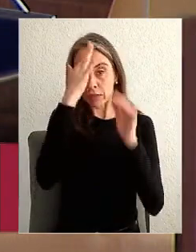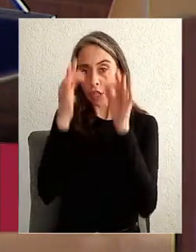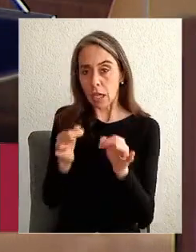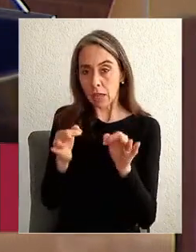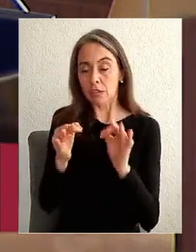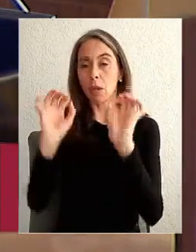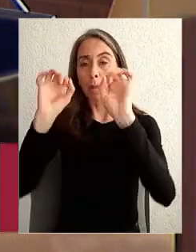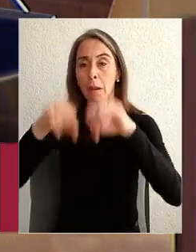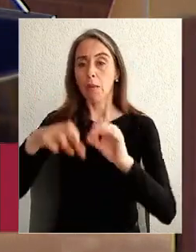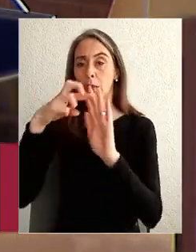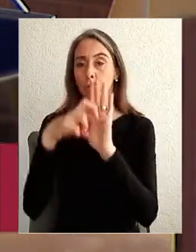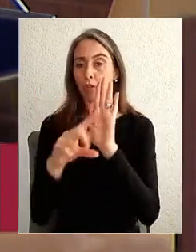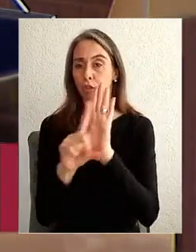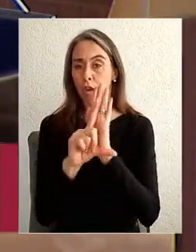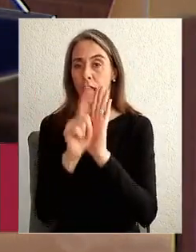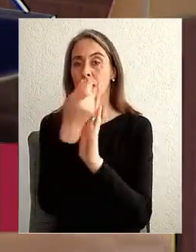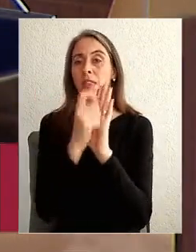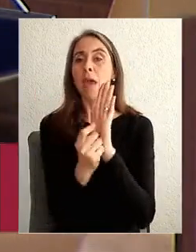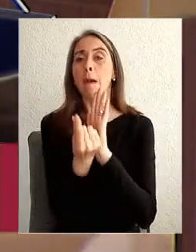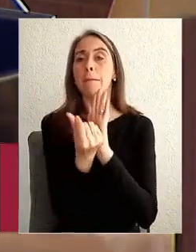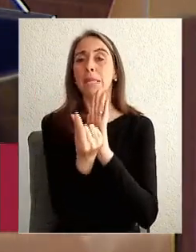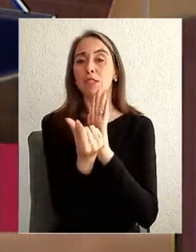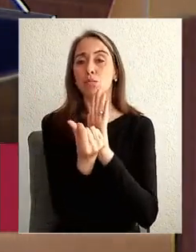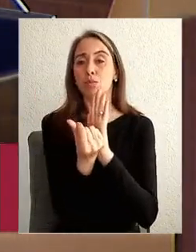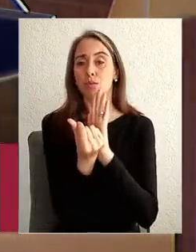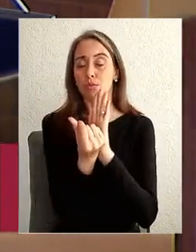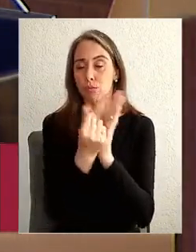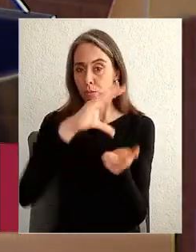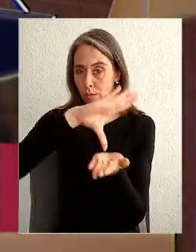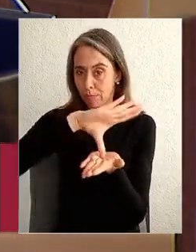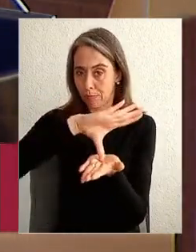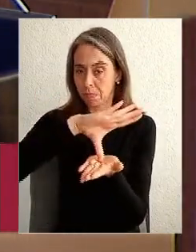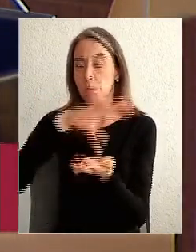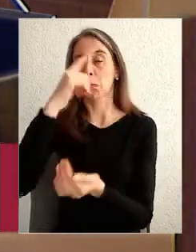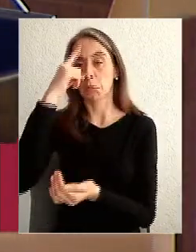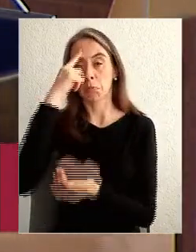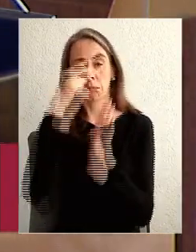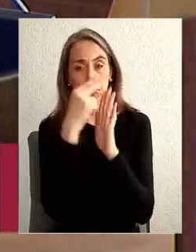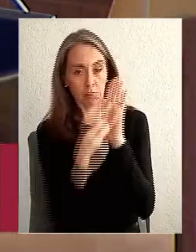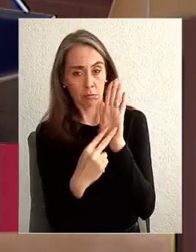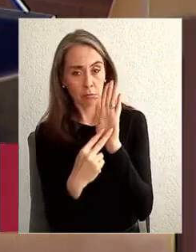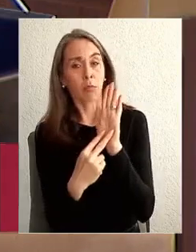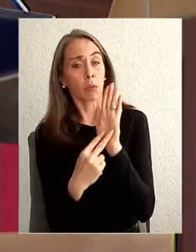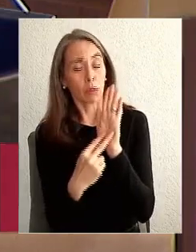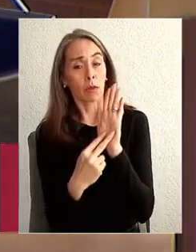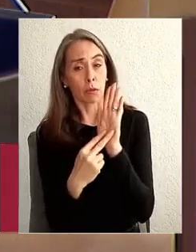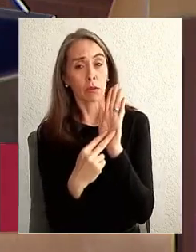de presupuesto. Nos parece adecuado el esfuerzo de convergencia